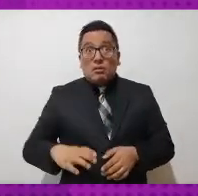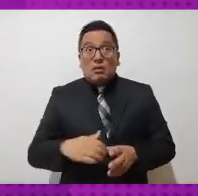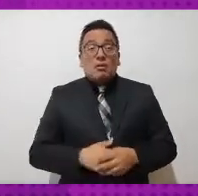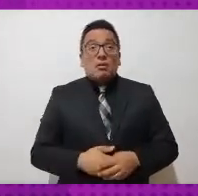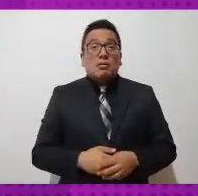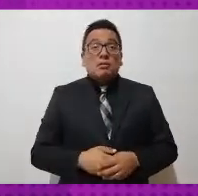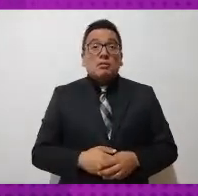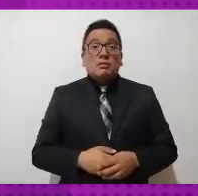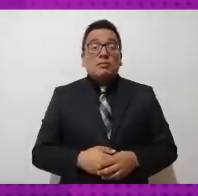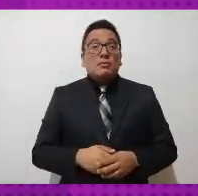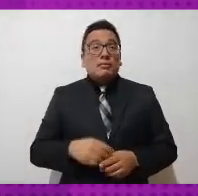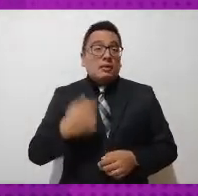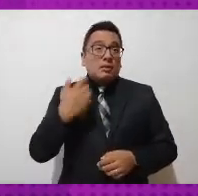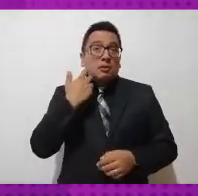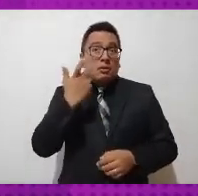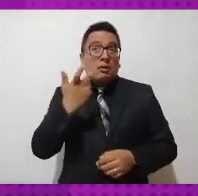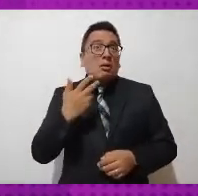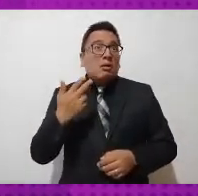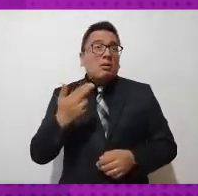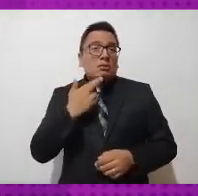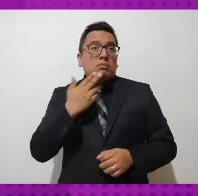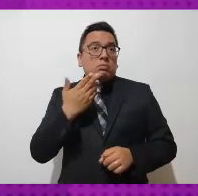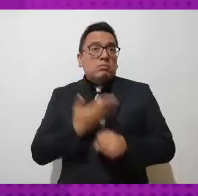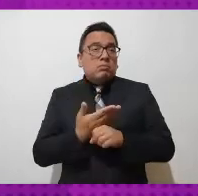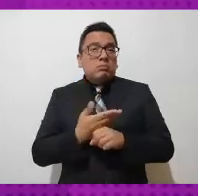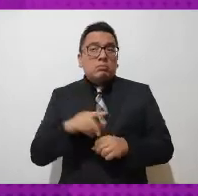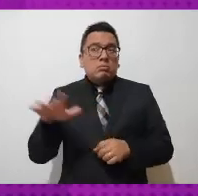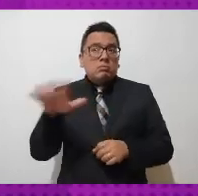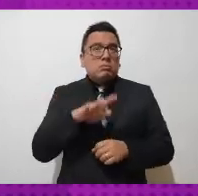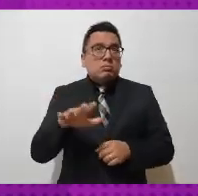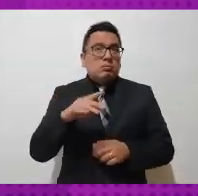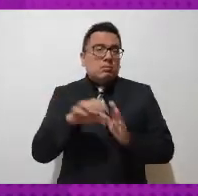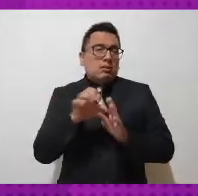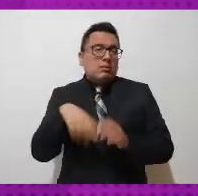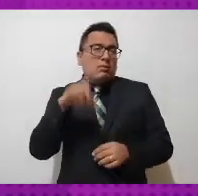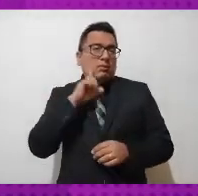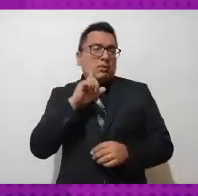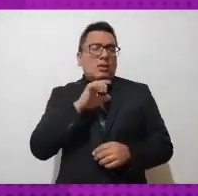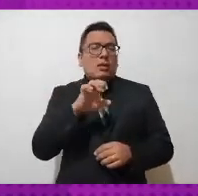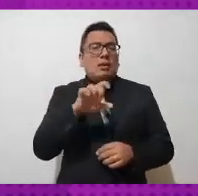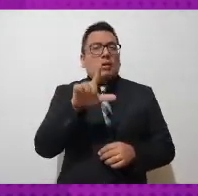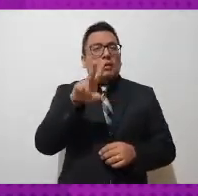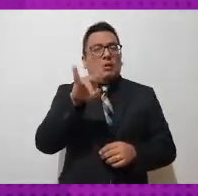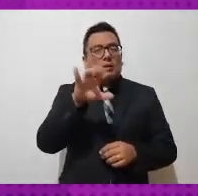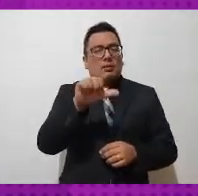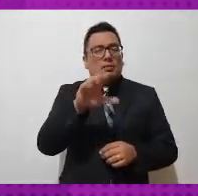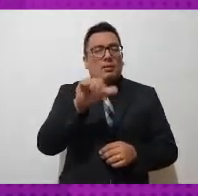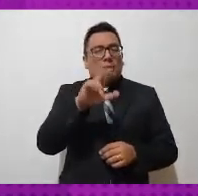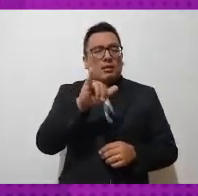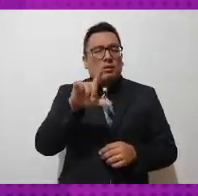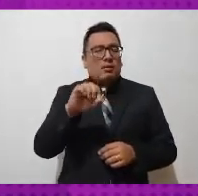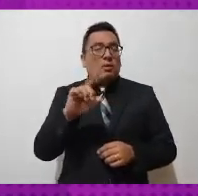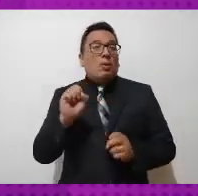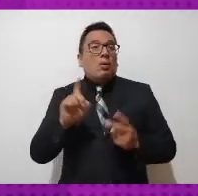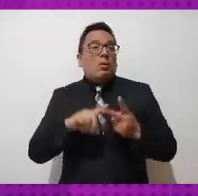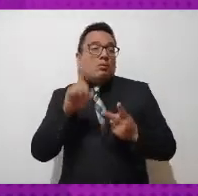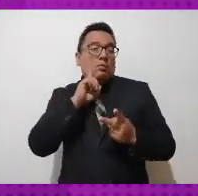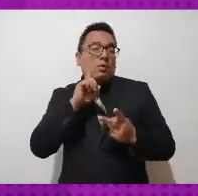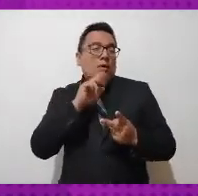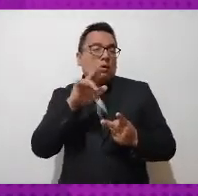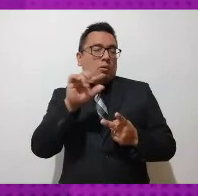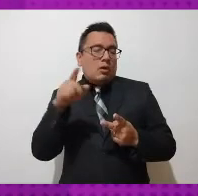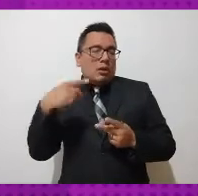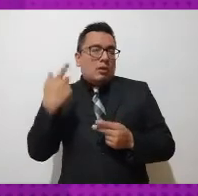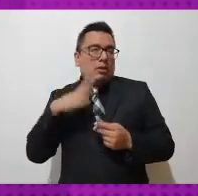como legisladoras locales, en el caso de la maestra Elvia Carrillo Puerto, y Rosa Torre como